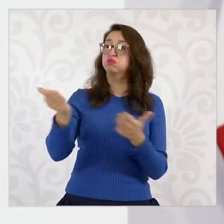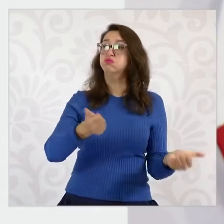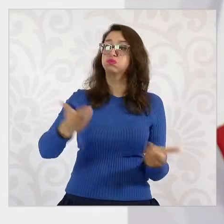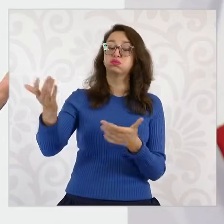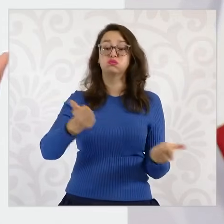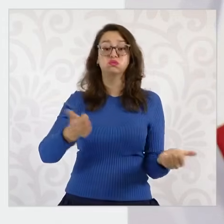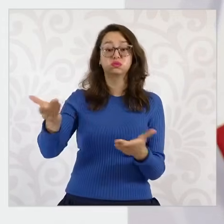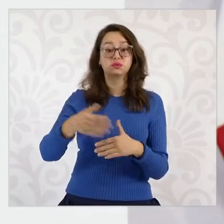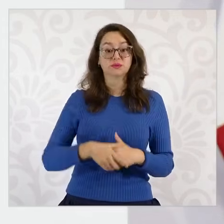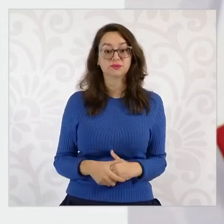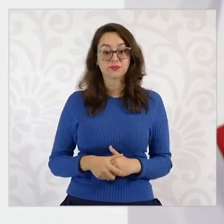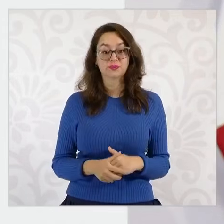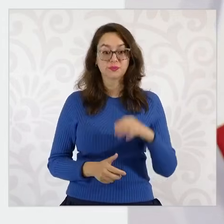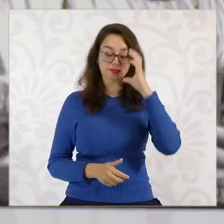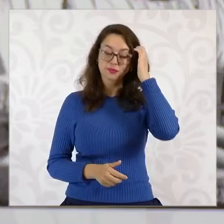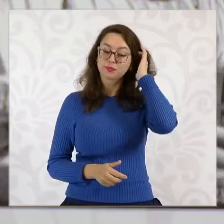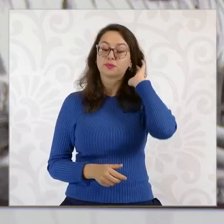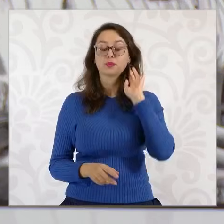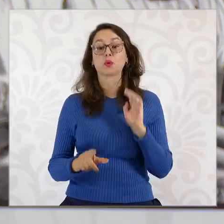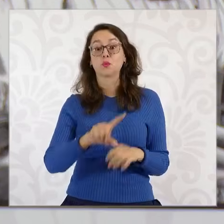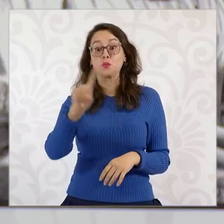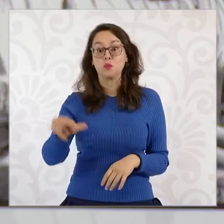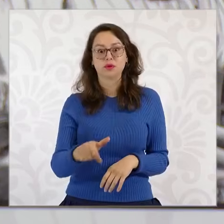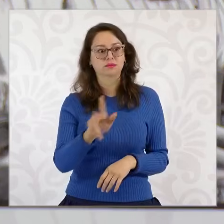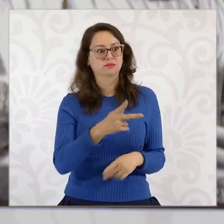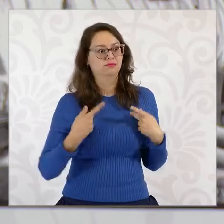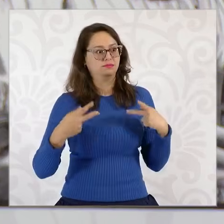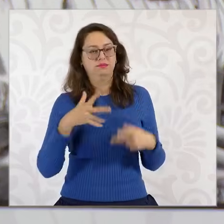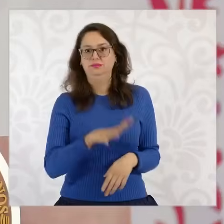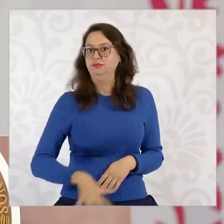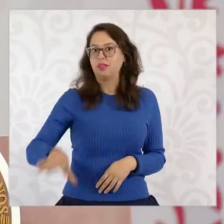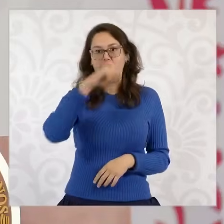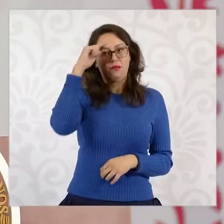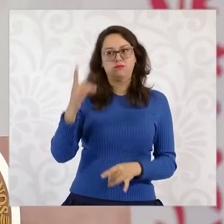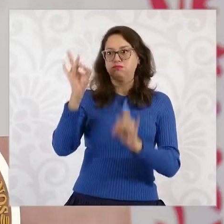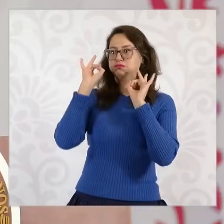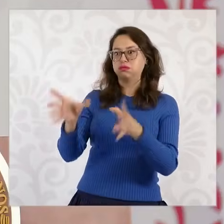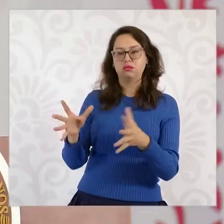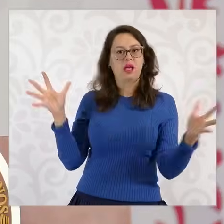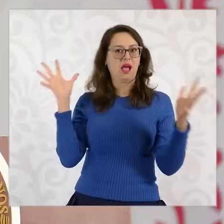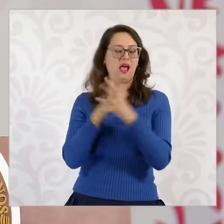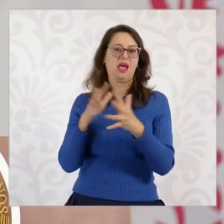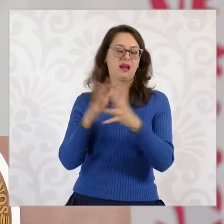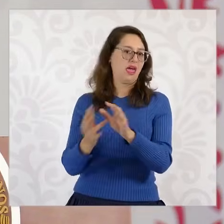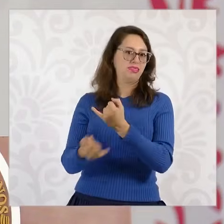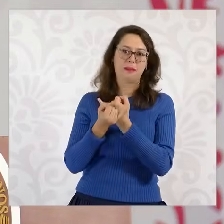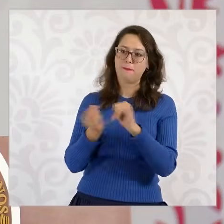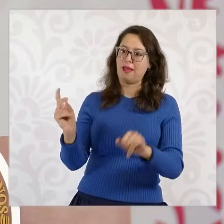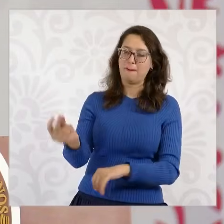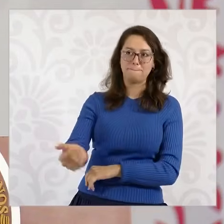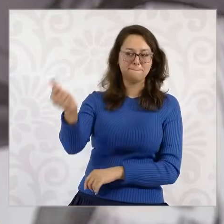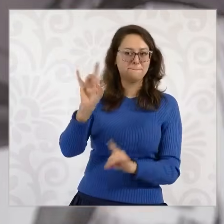Tan es así que se da un movimiento de independencia 300 años después. Pero esta visión de que llegaron